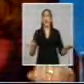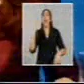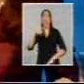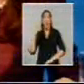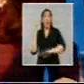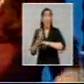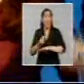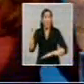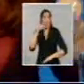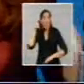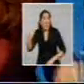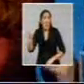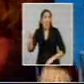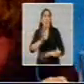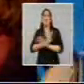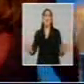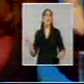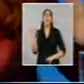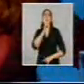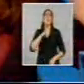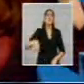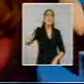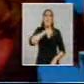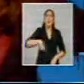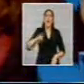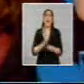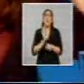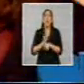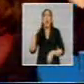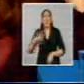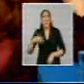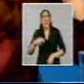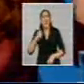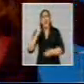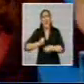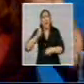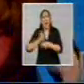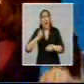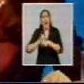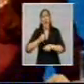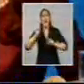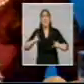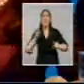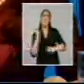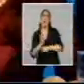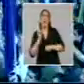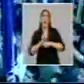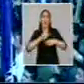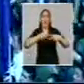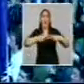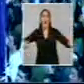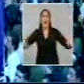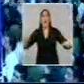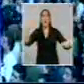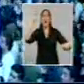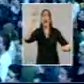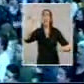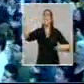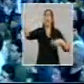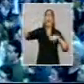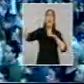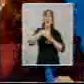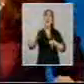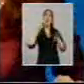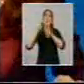necesario que las mujeres tuvieran que ponerse en las tranqueras para que no les remataran los